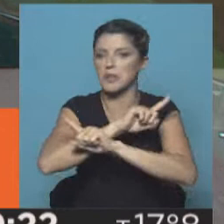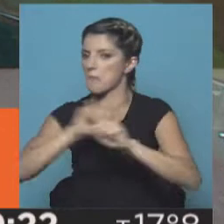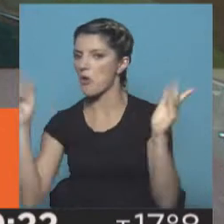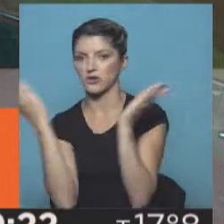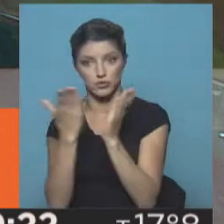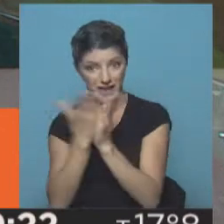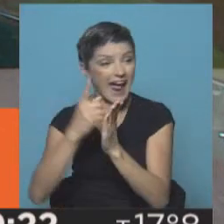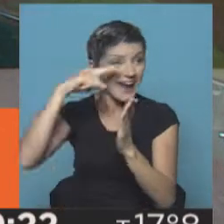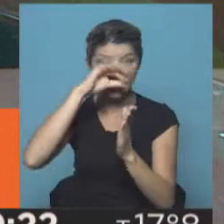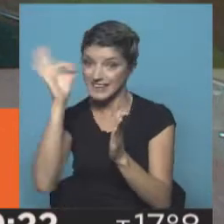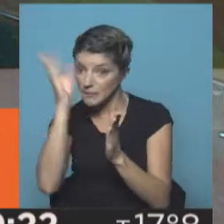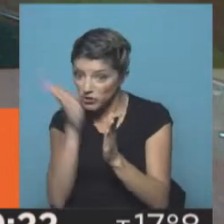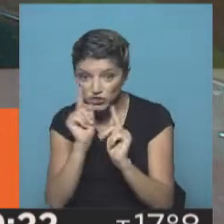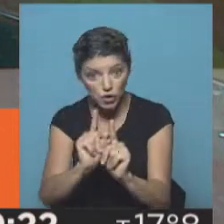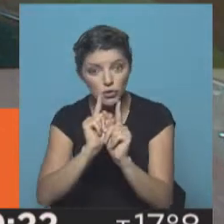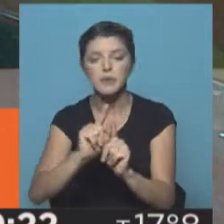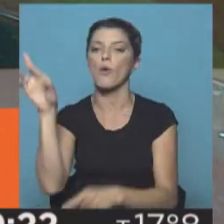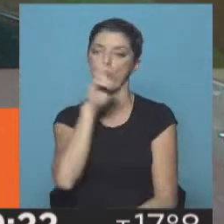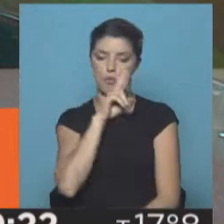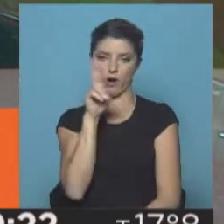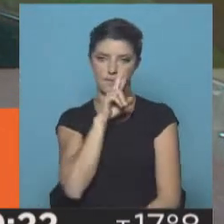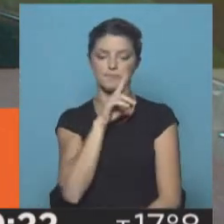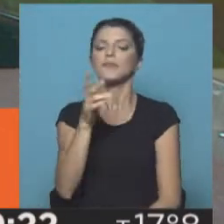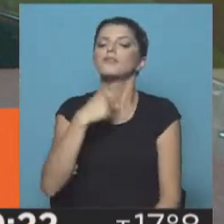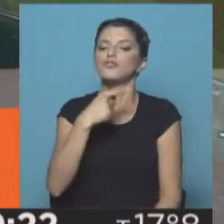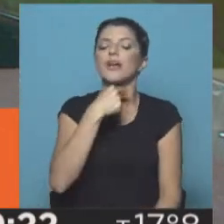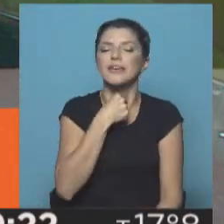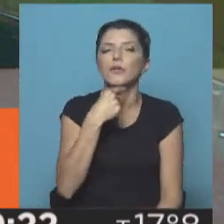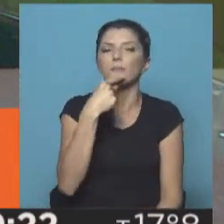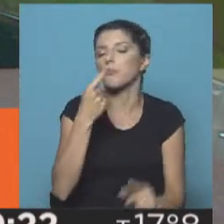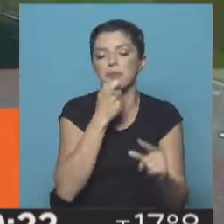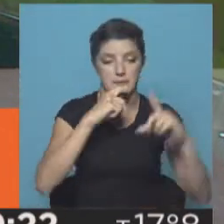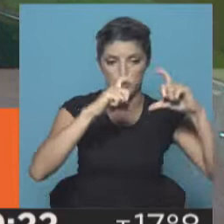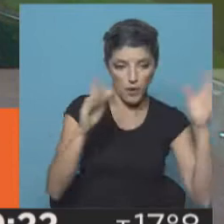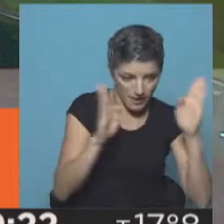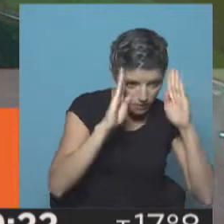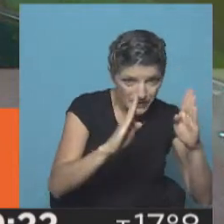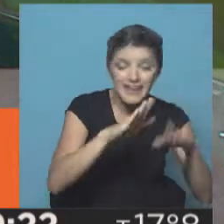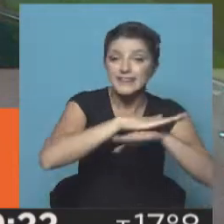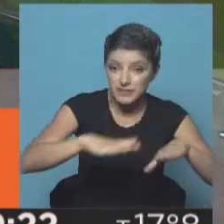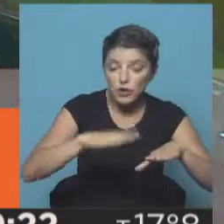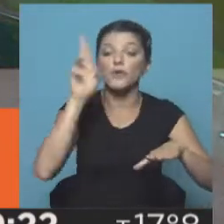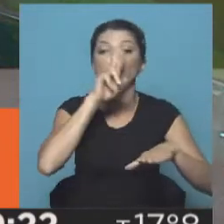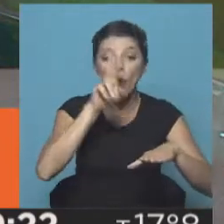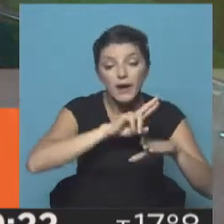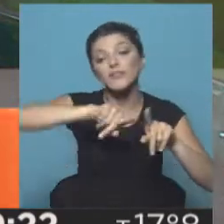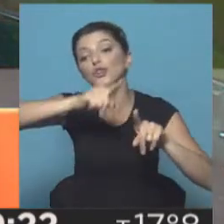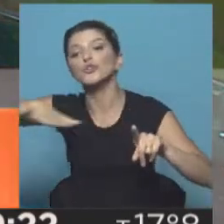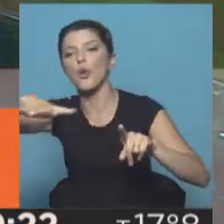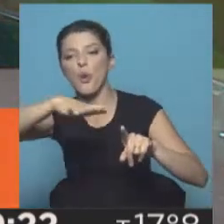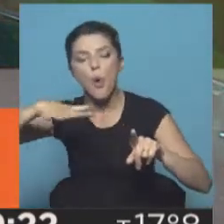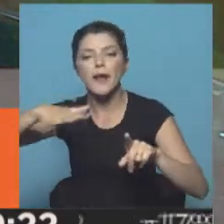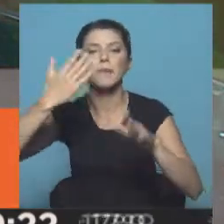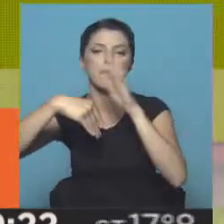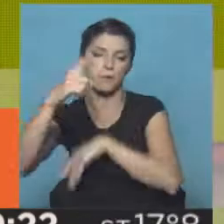está la situación más crítica. Si uno quisiera hacer una foto, diría niños y mujeres por un lado y grandes centros urbanos, donde además de la pobreza por